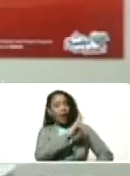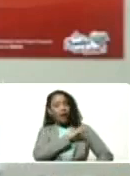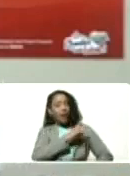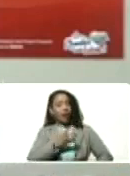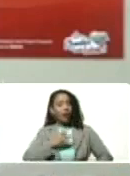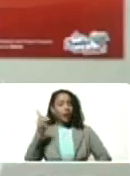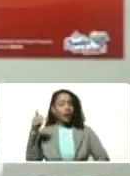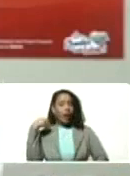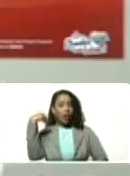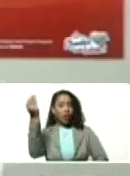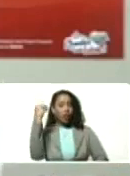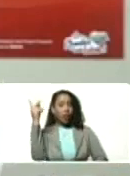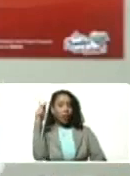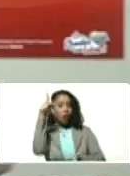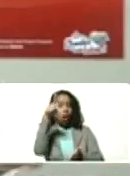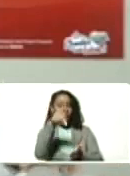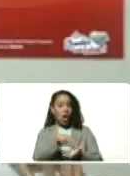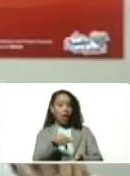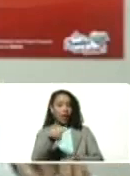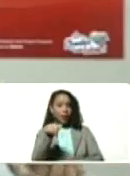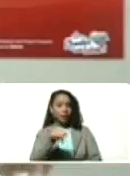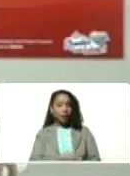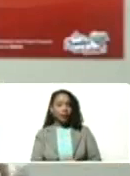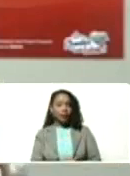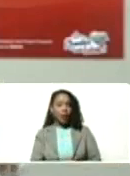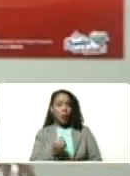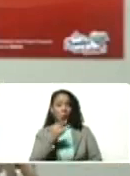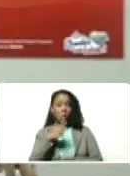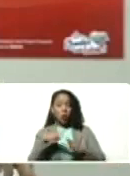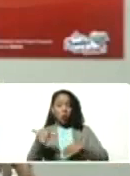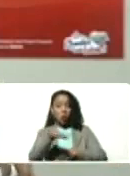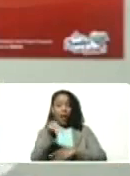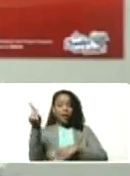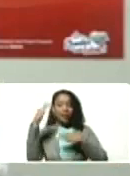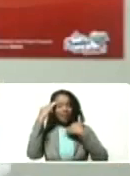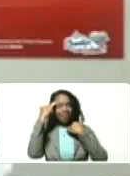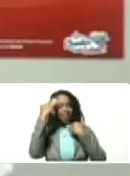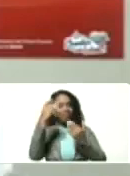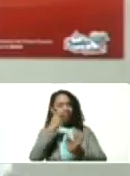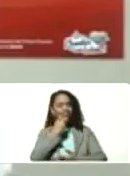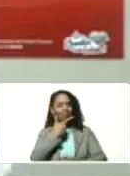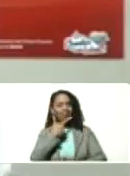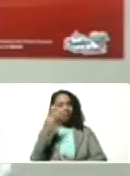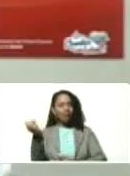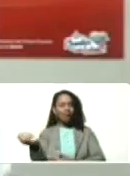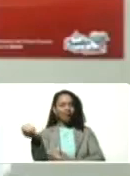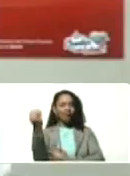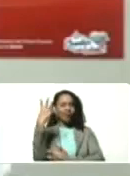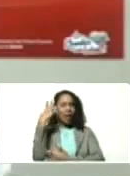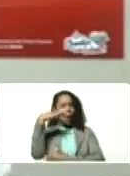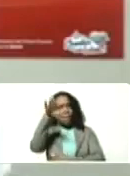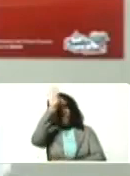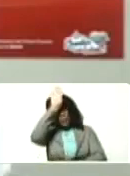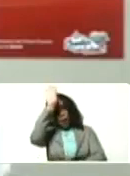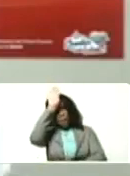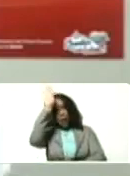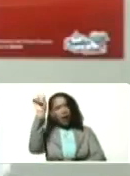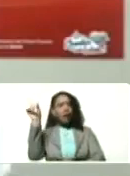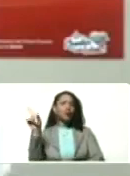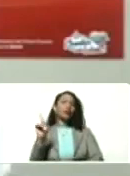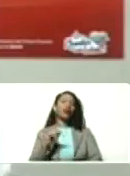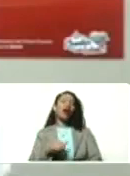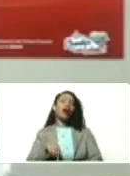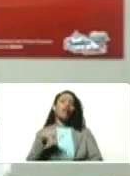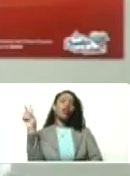desde Roma, bueno, con todo ese saludo tan bonito que nos manda el Papa Francisco a los